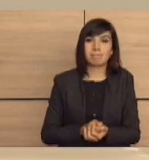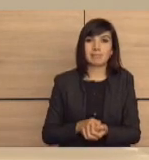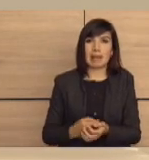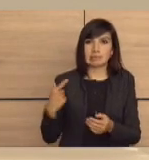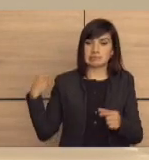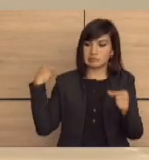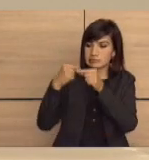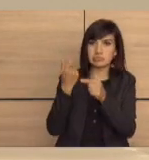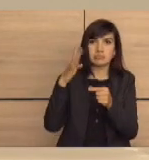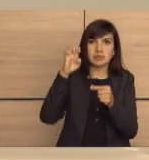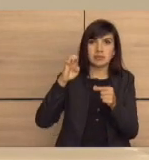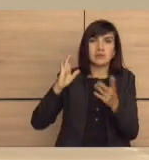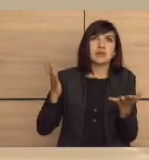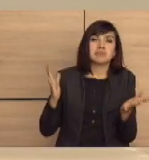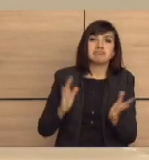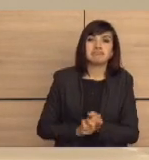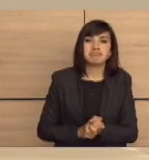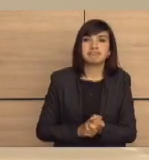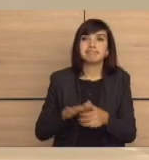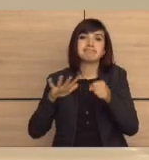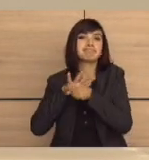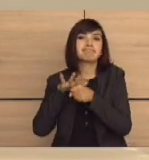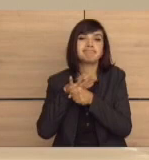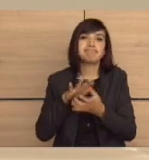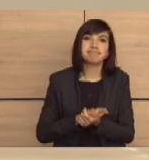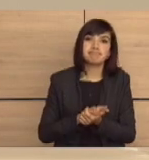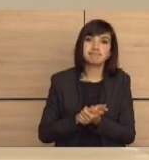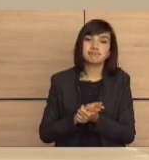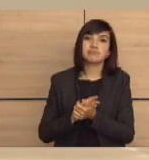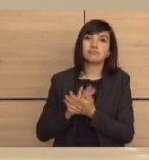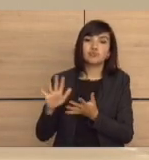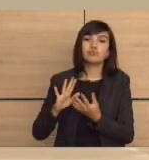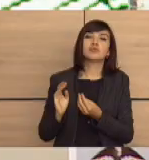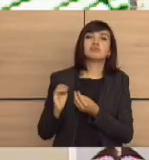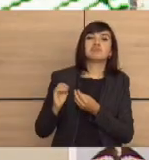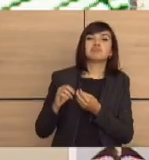vacío, por ejemplo, todos los movimientos de población